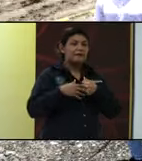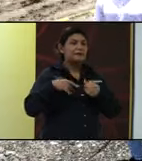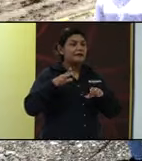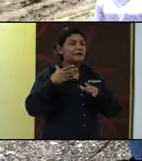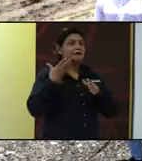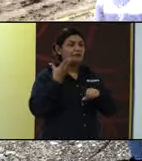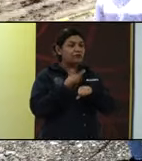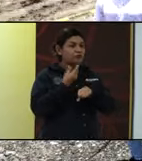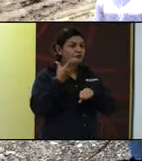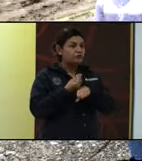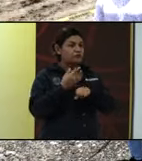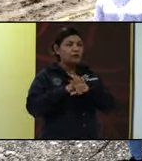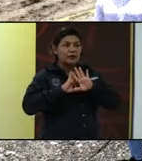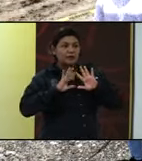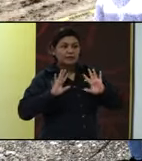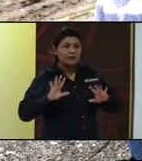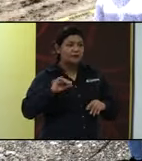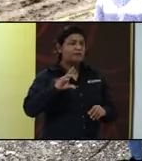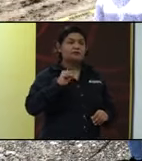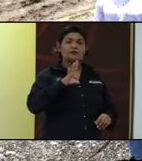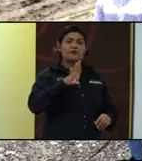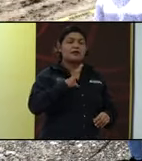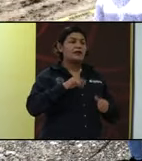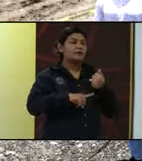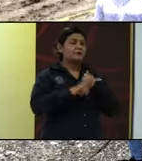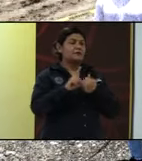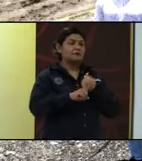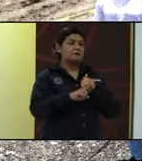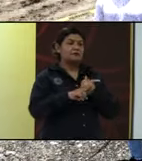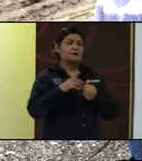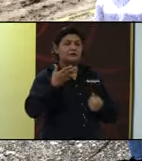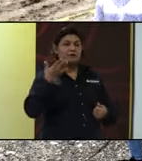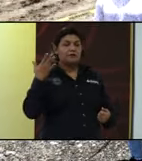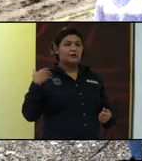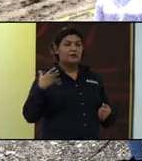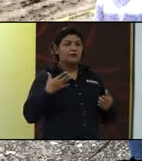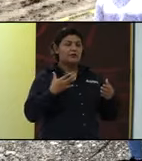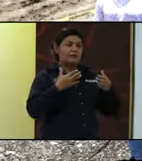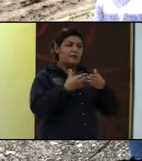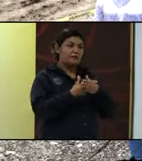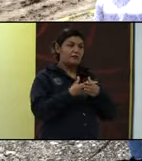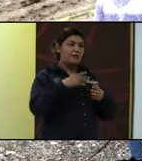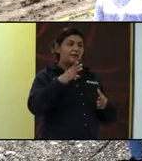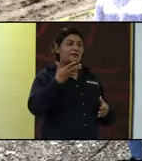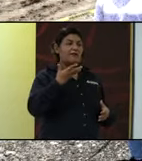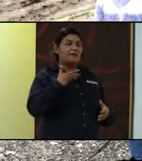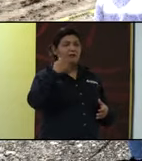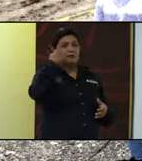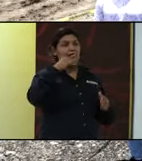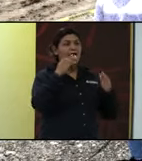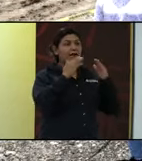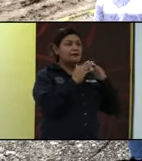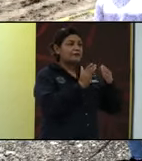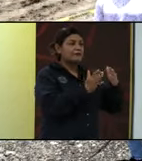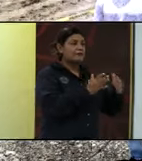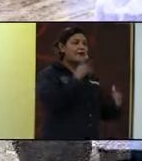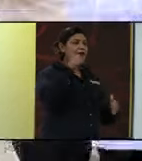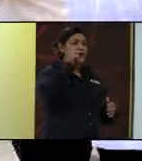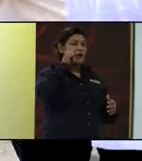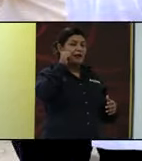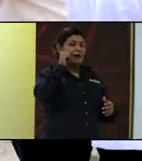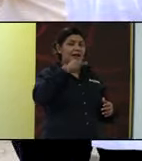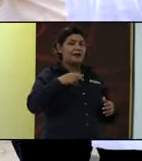reparando, esperemos que ya no tengamos este problema. Tuvimos el albergue disponible para familias que ayer que estuvimos en